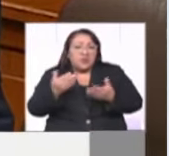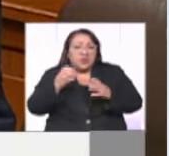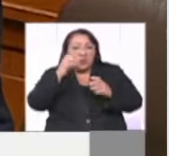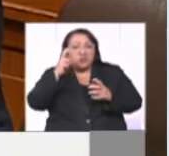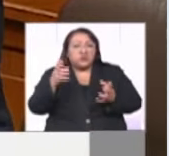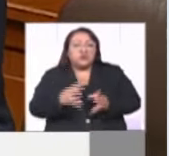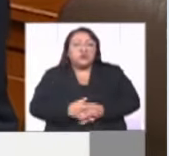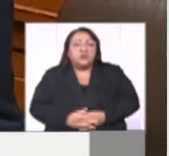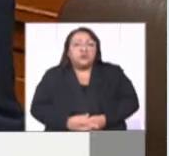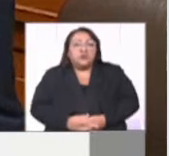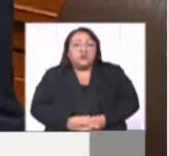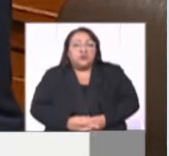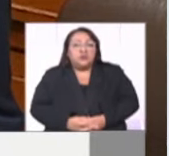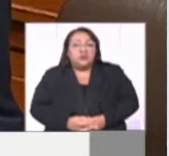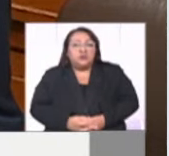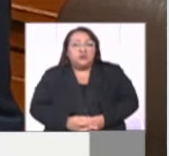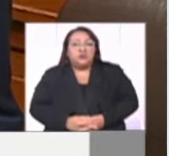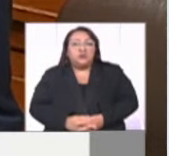el Cusco, presidente?